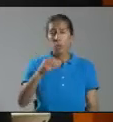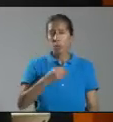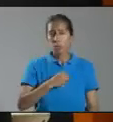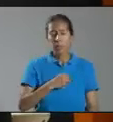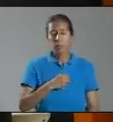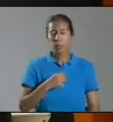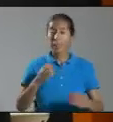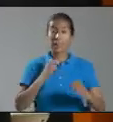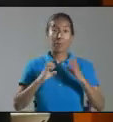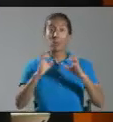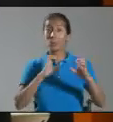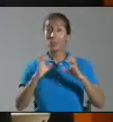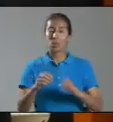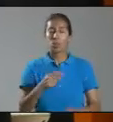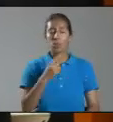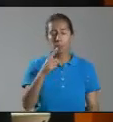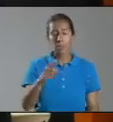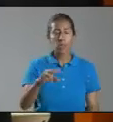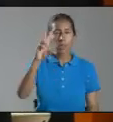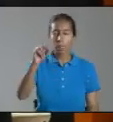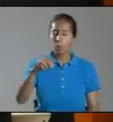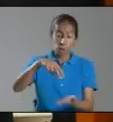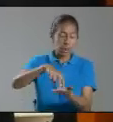Me dijo: ah, bueno, le dije yo,